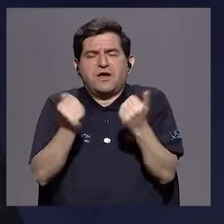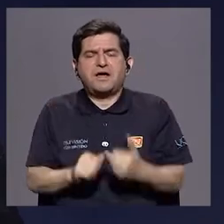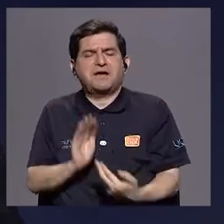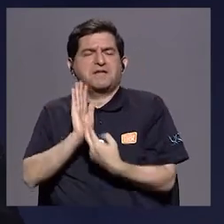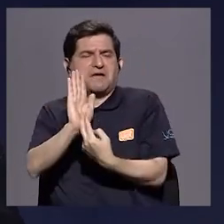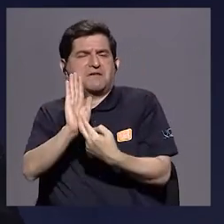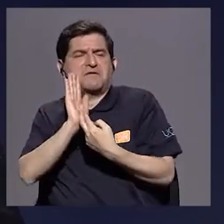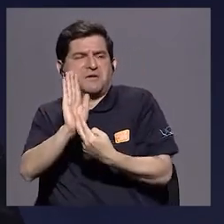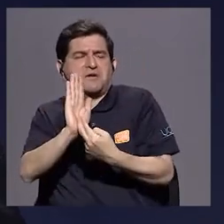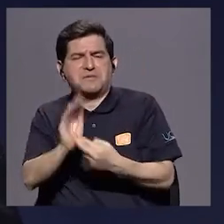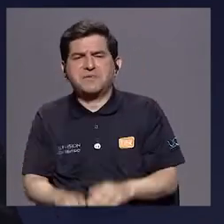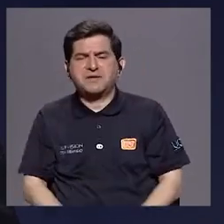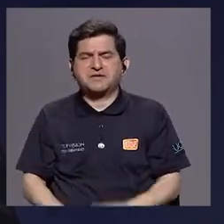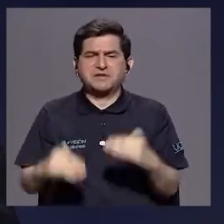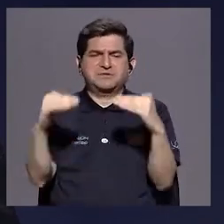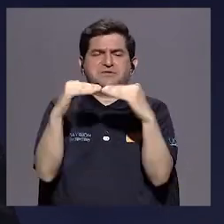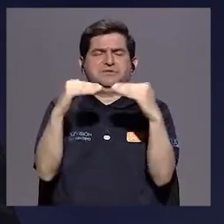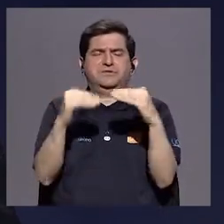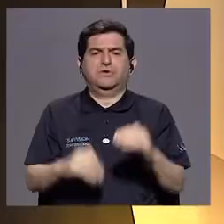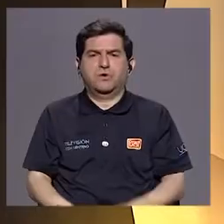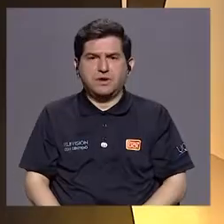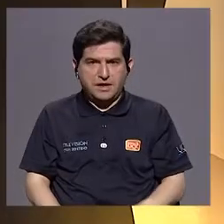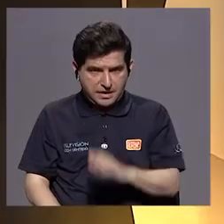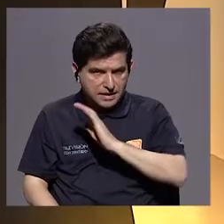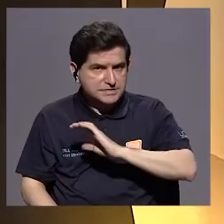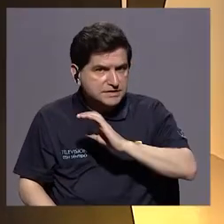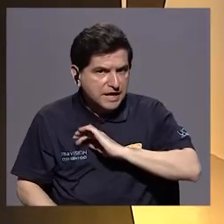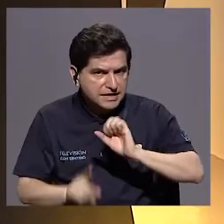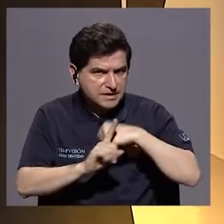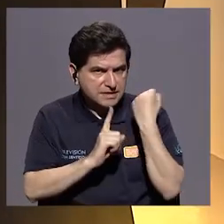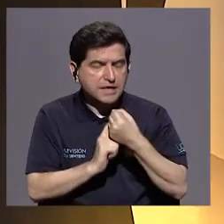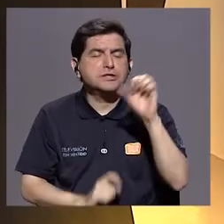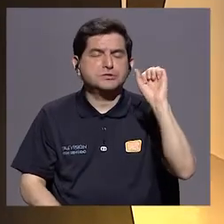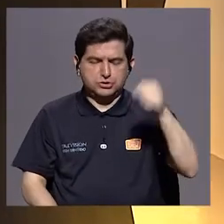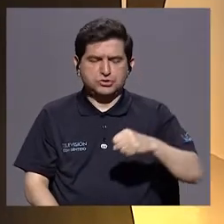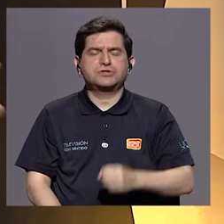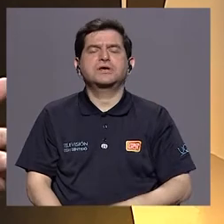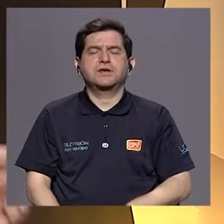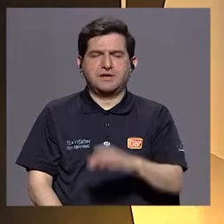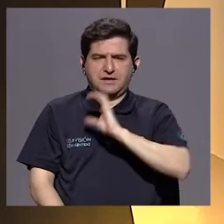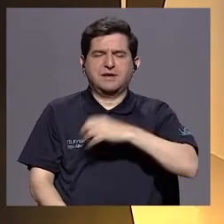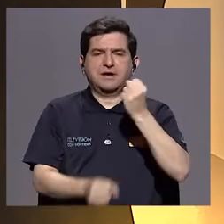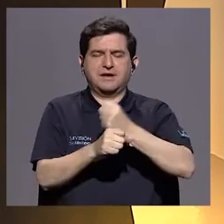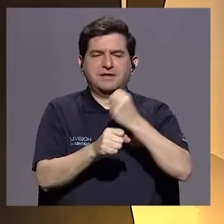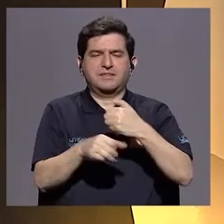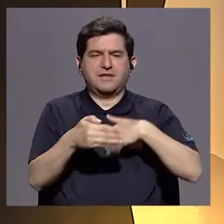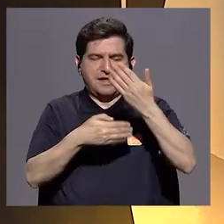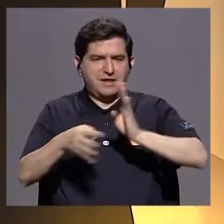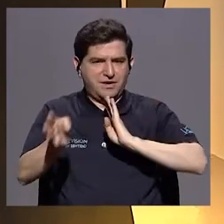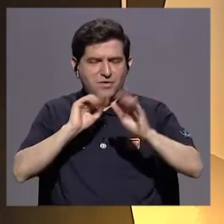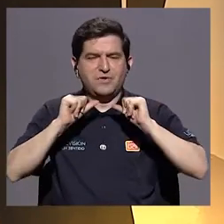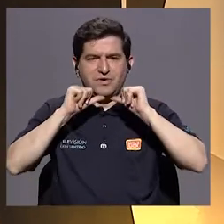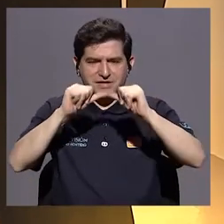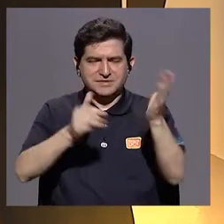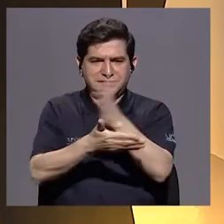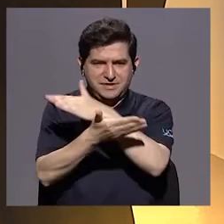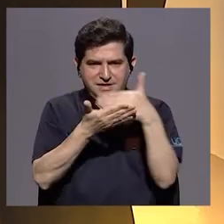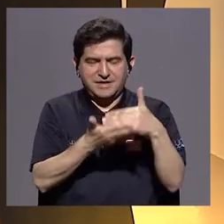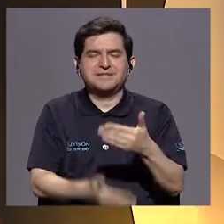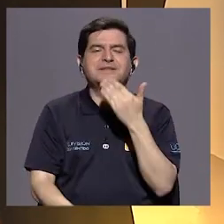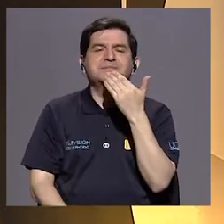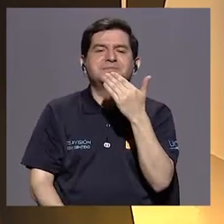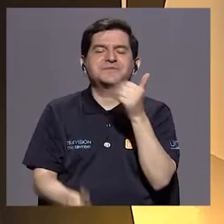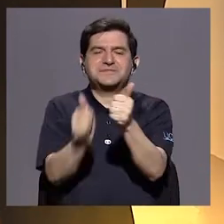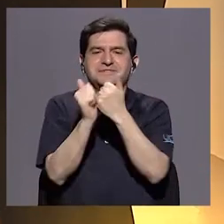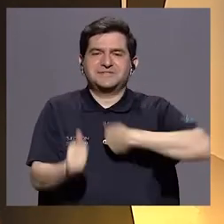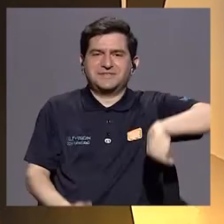representación como el quad nimes no porque la calidad la calidad del trabajo creo que de esto podremos seguir conversando en el siguiente bloque muchas